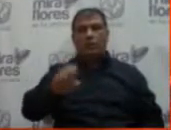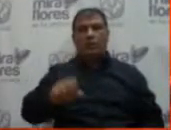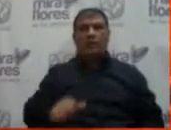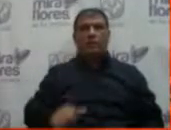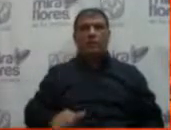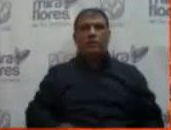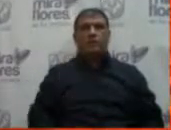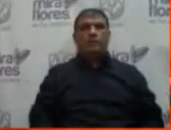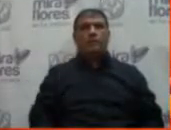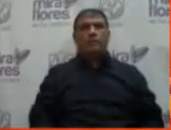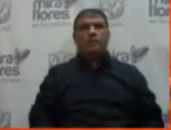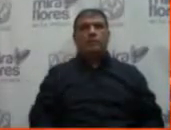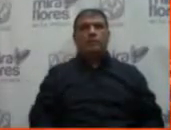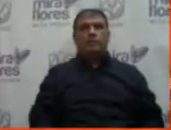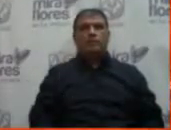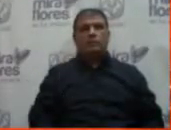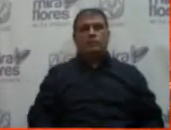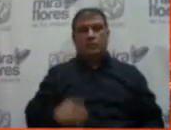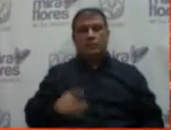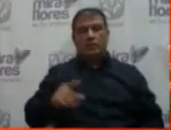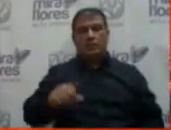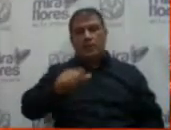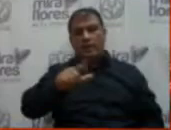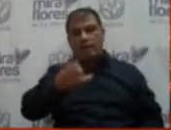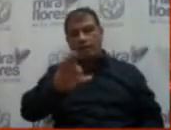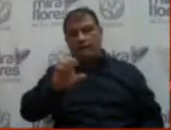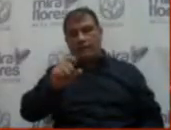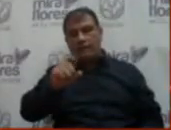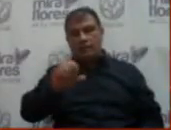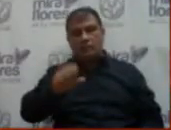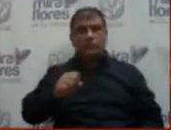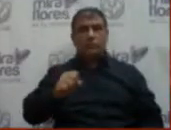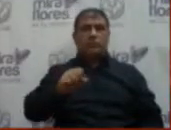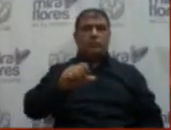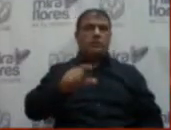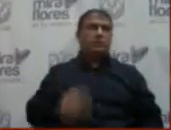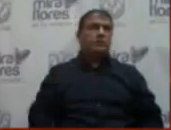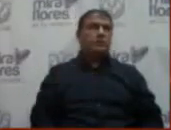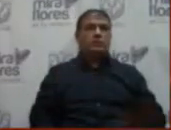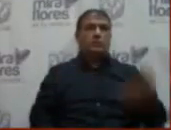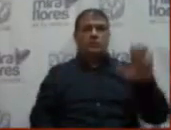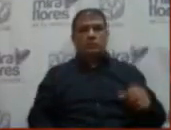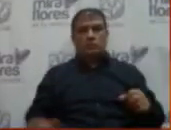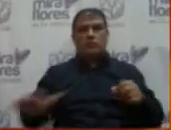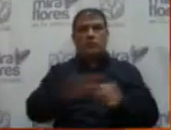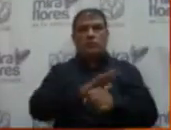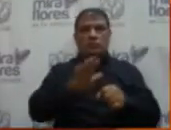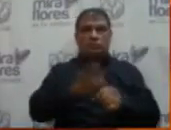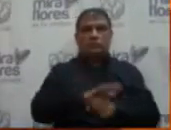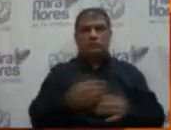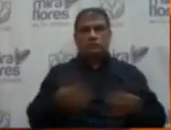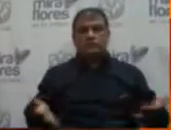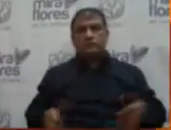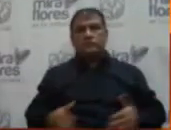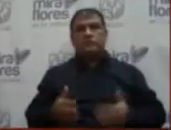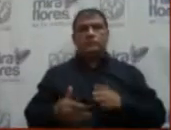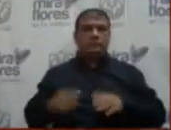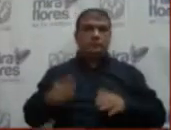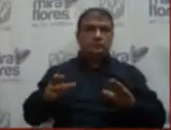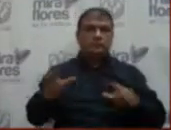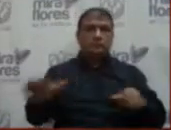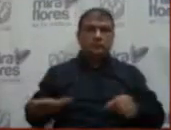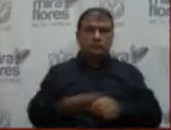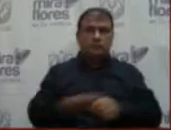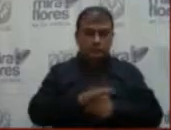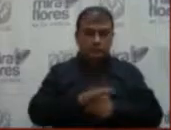Albertis González del Riego. Señor Alfredo Sousa Locio. Presente. Al coronel, señor alcalde. Muy bien, con el quórum